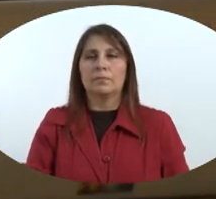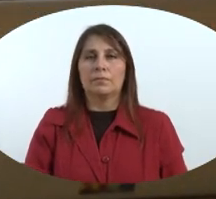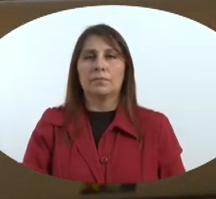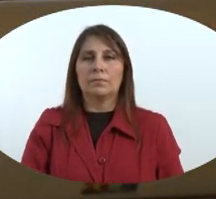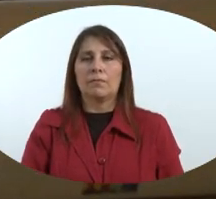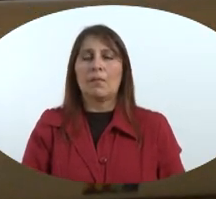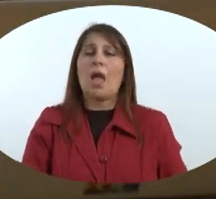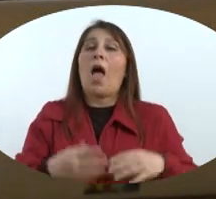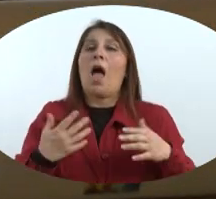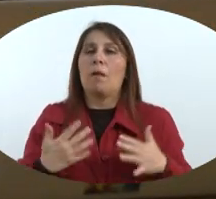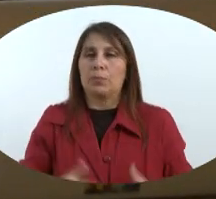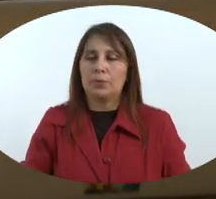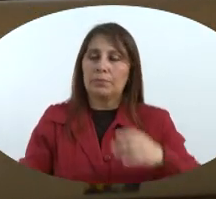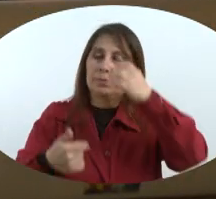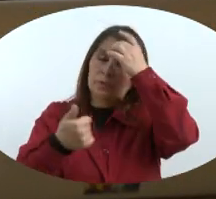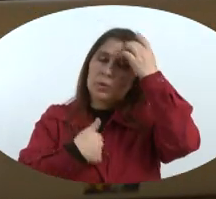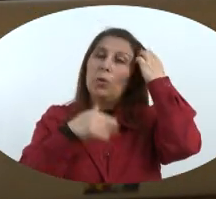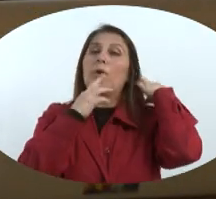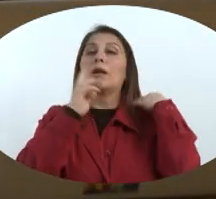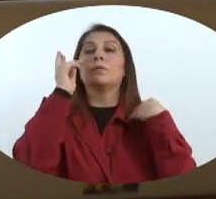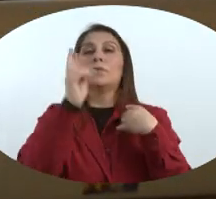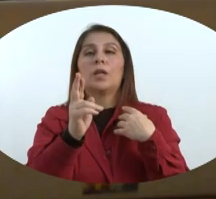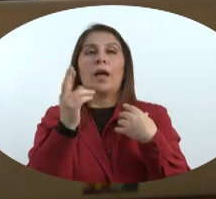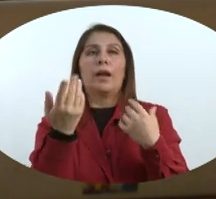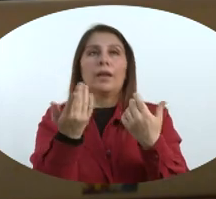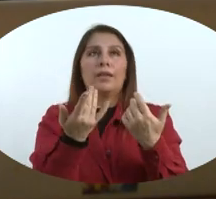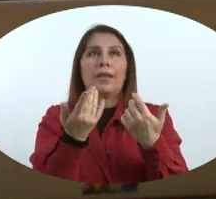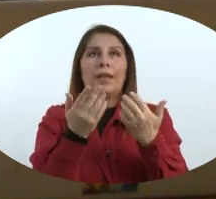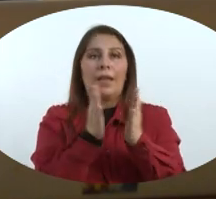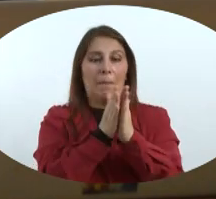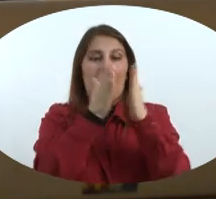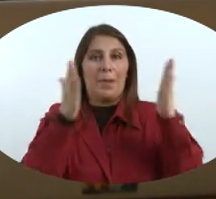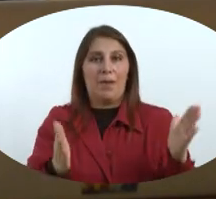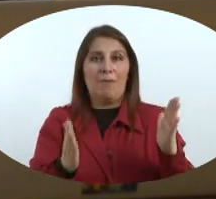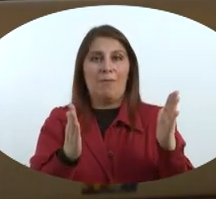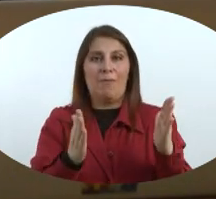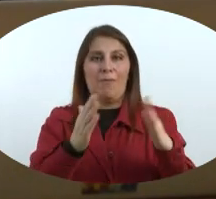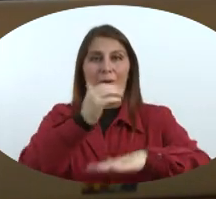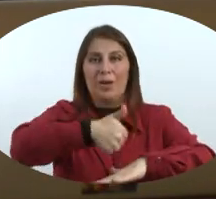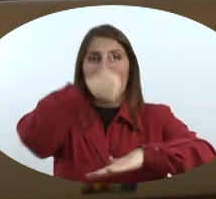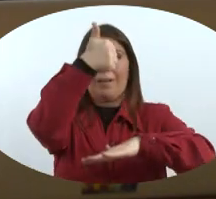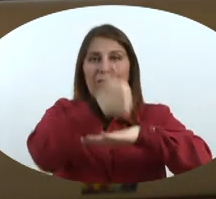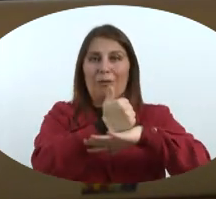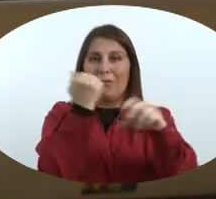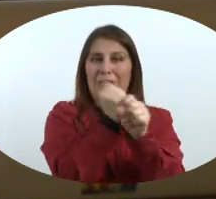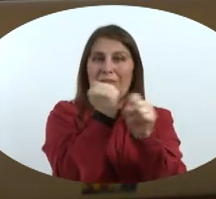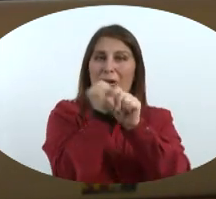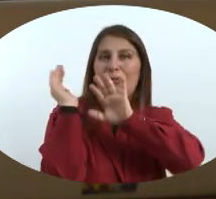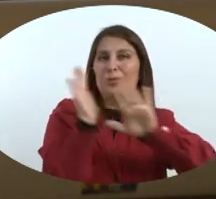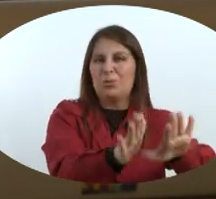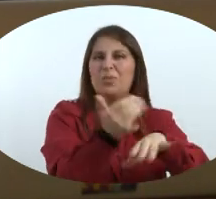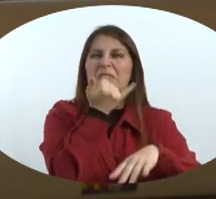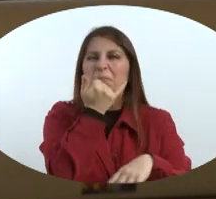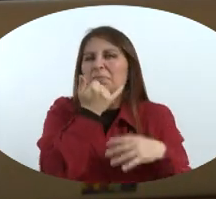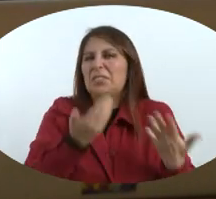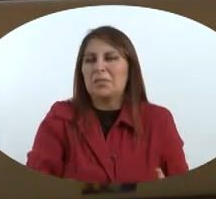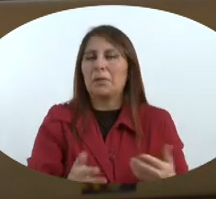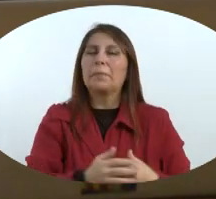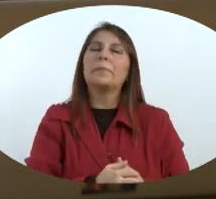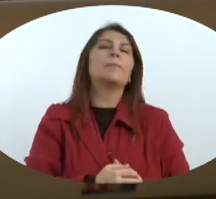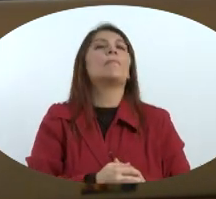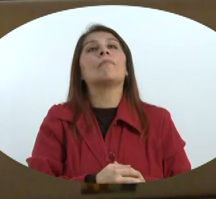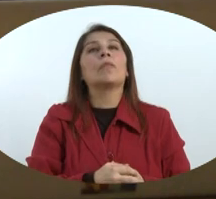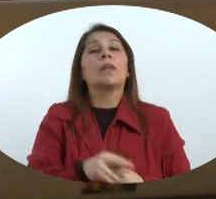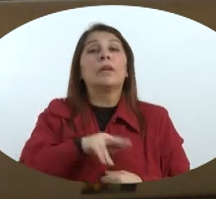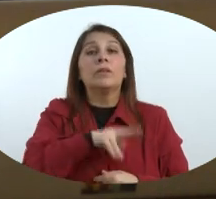ah bueno pues yo voy a responder la pregunta del balance del rector del primer semestre del rector y creo que pues se ha